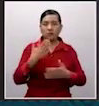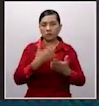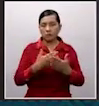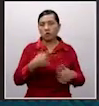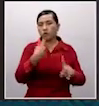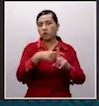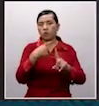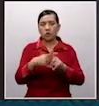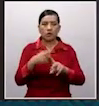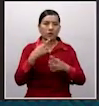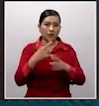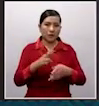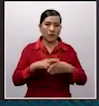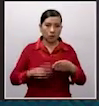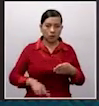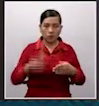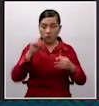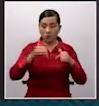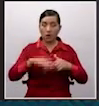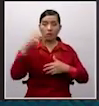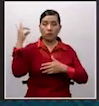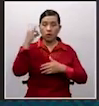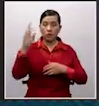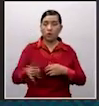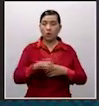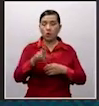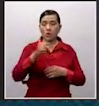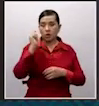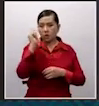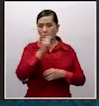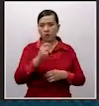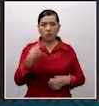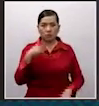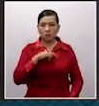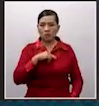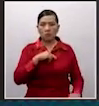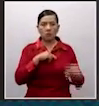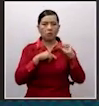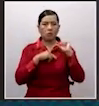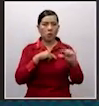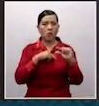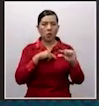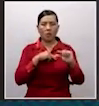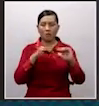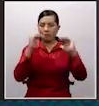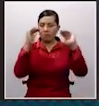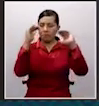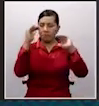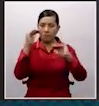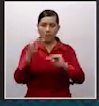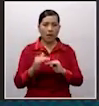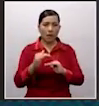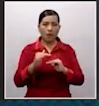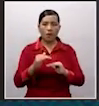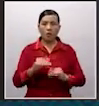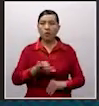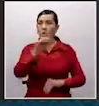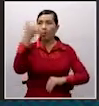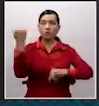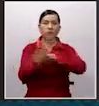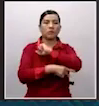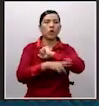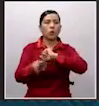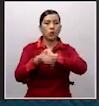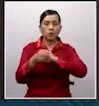los índices de consumo de drogas en Bolivia son los más bajos de la región en comparación con todos los países,